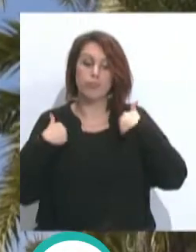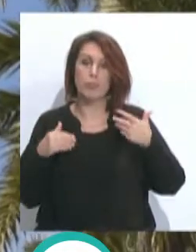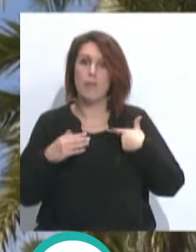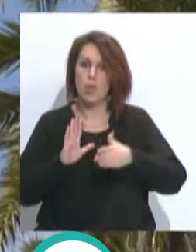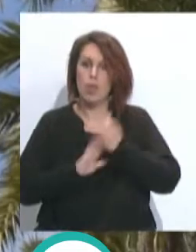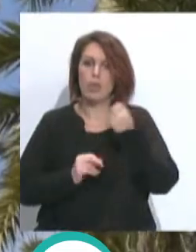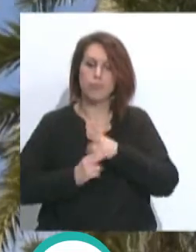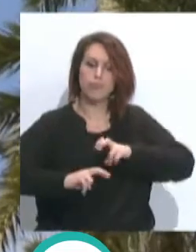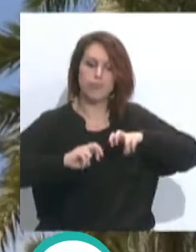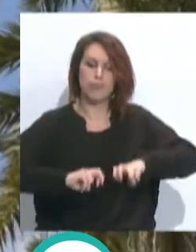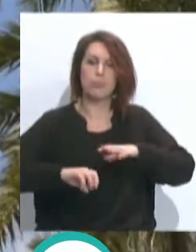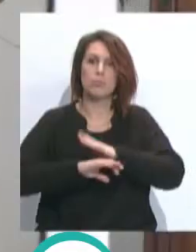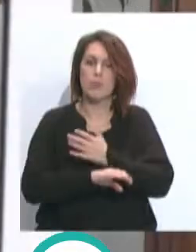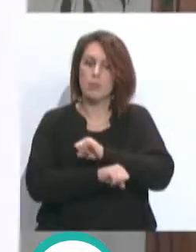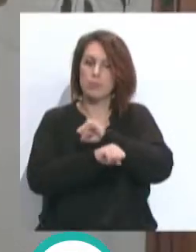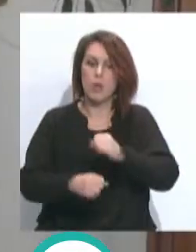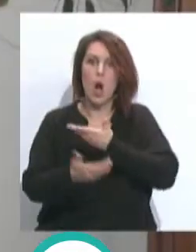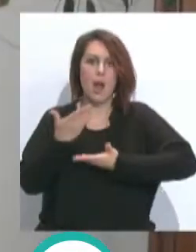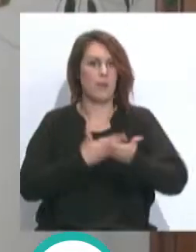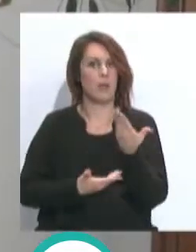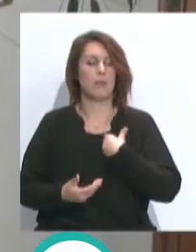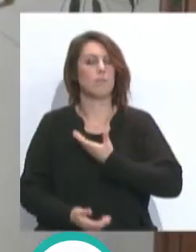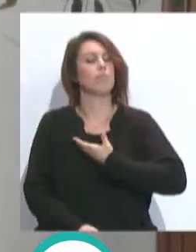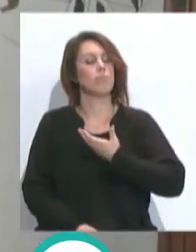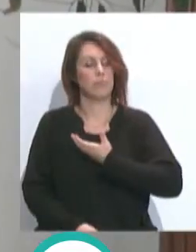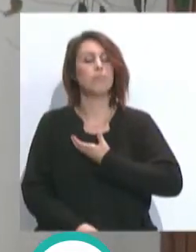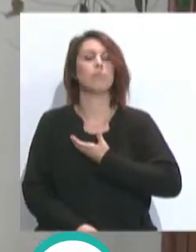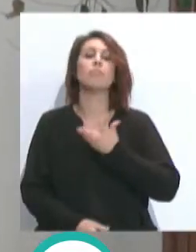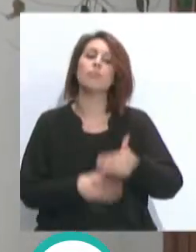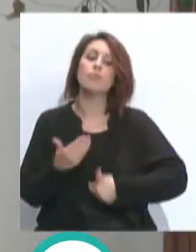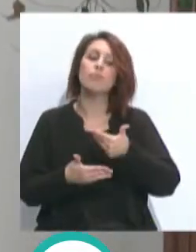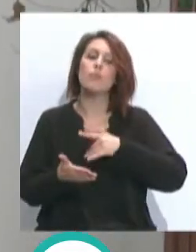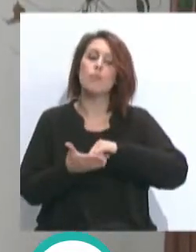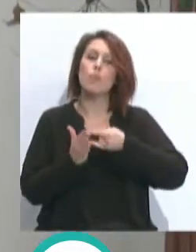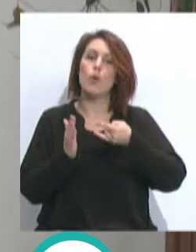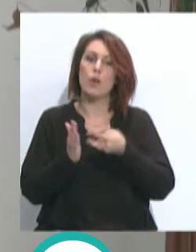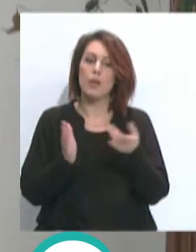de la Fundación para reforzar la colaboración del Ayuntamiento y avanzar